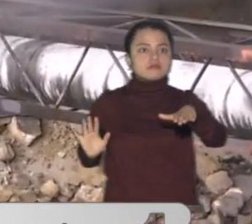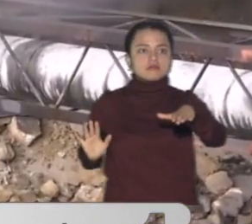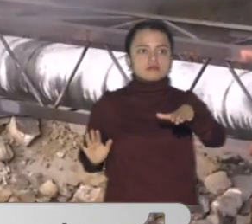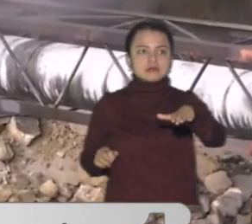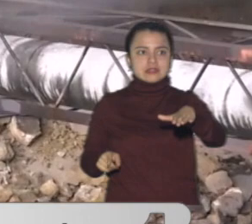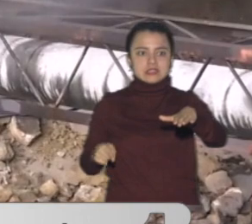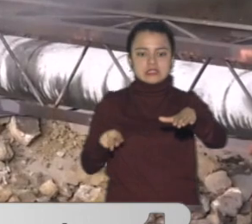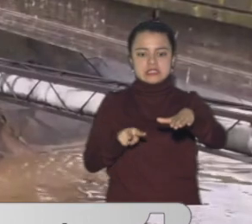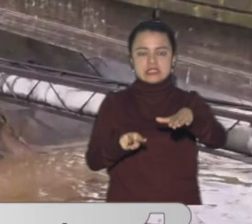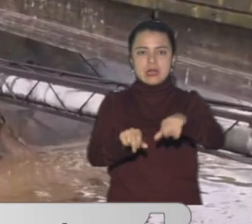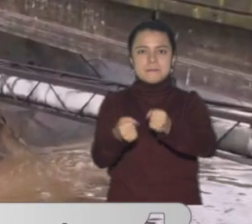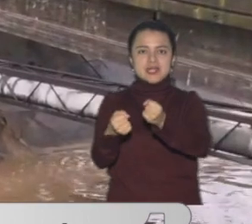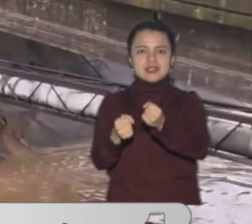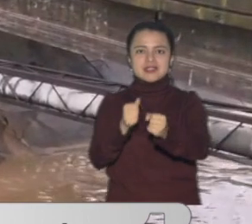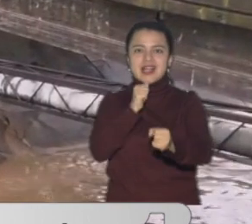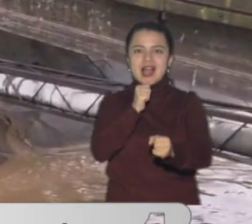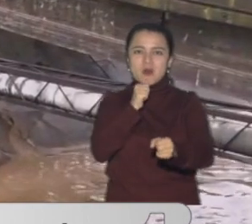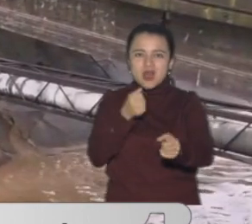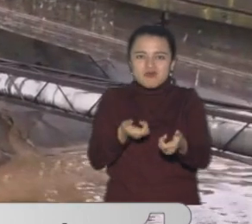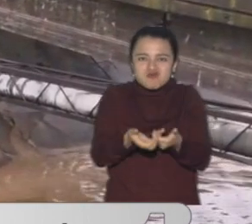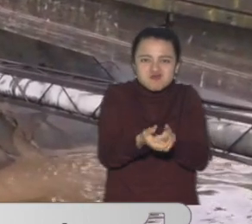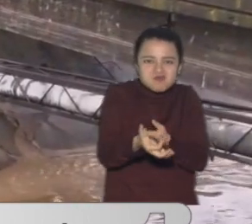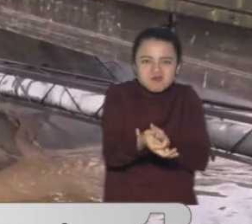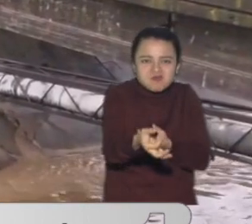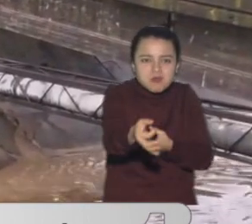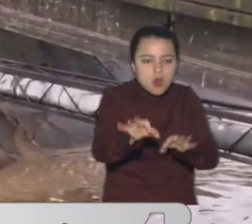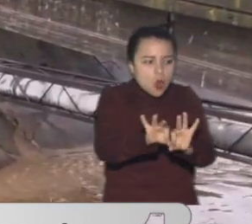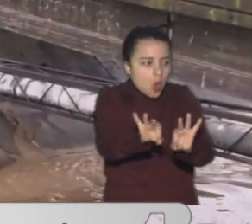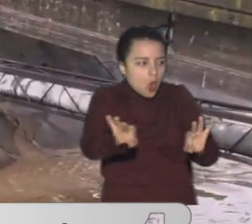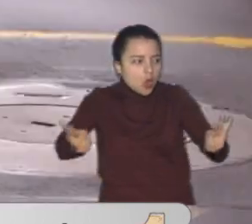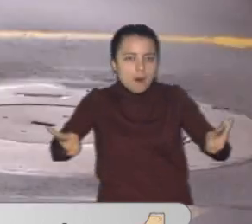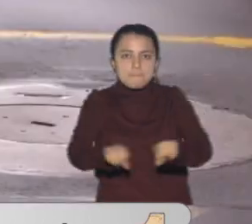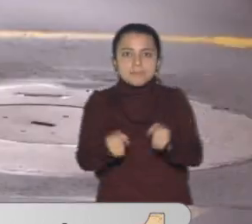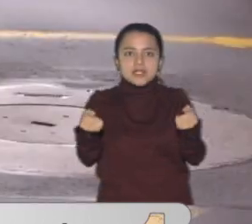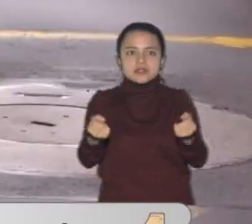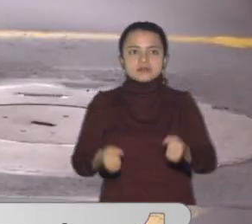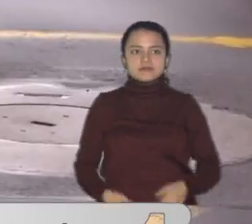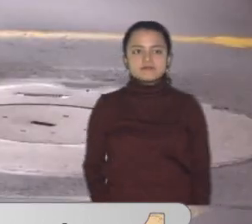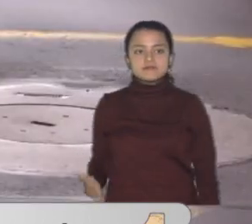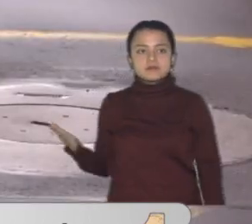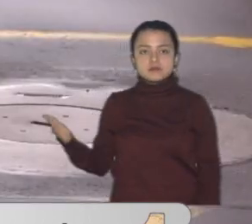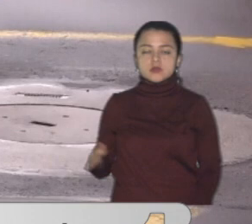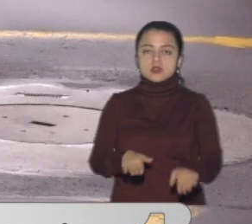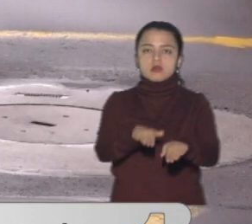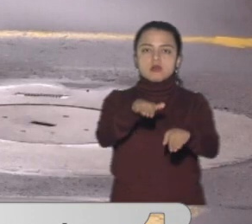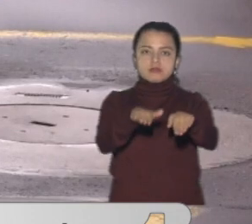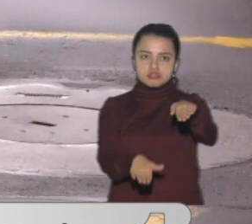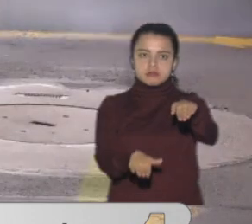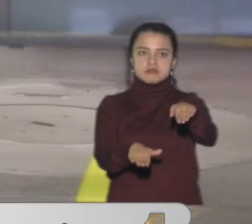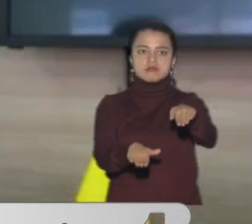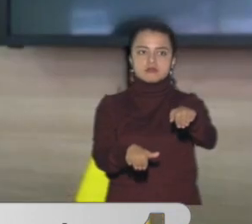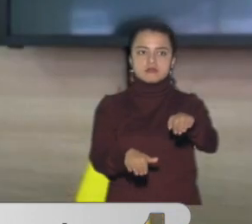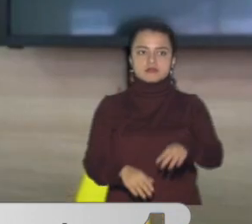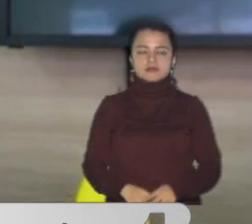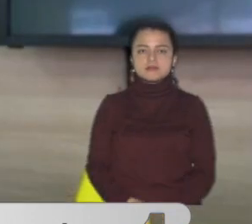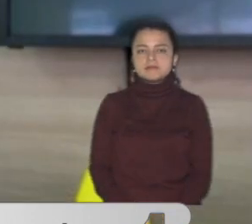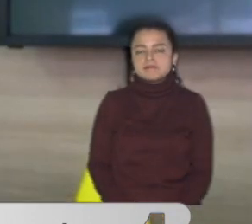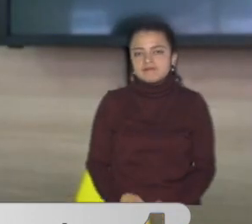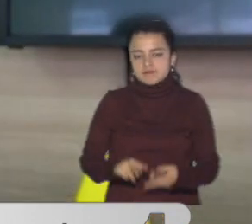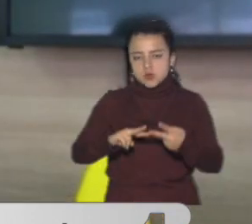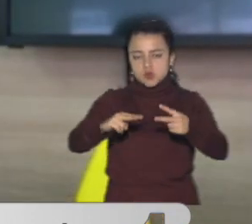de alcantarillado también sufrió daños. Ese puente presentó una falla de socavación de uno de sus estribos, de los apoyos del